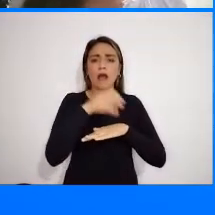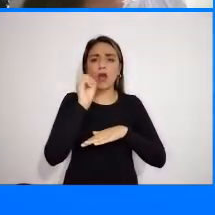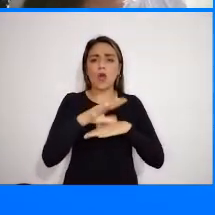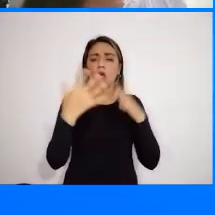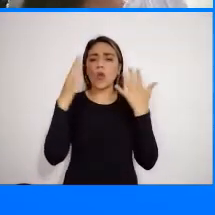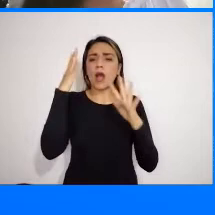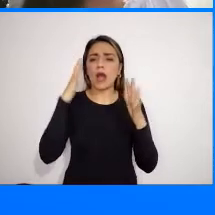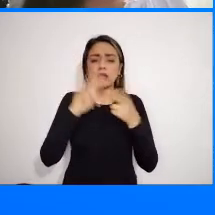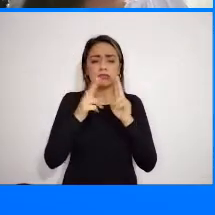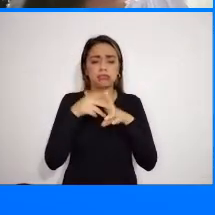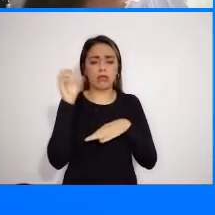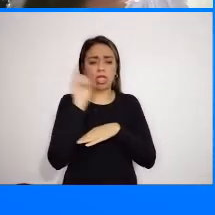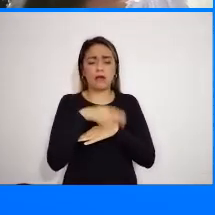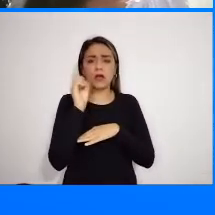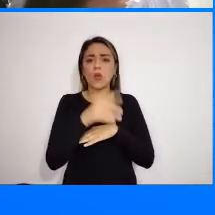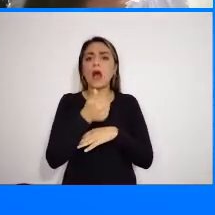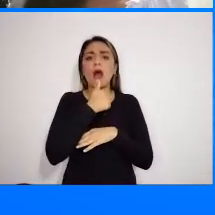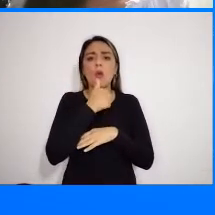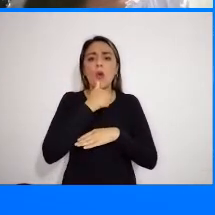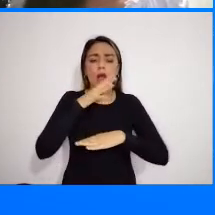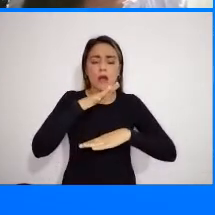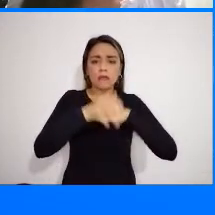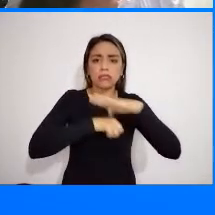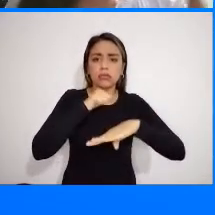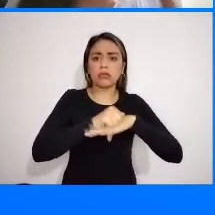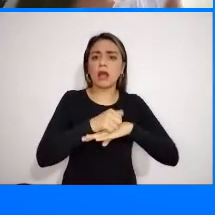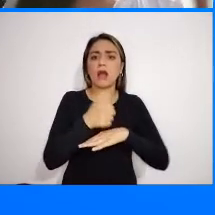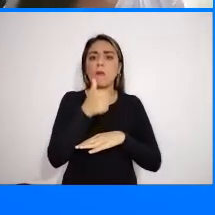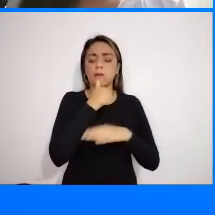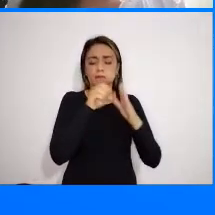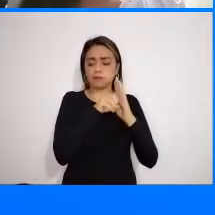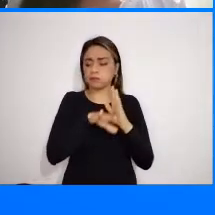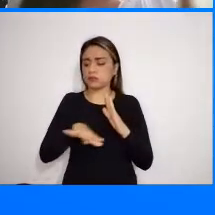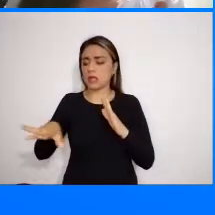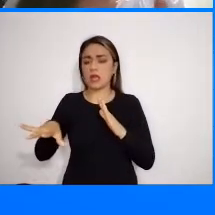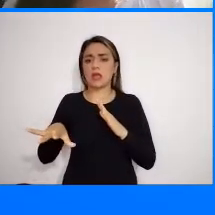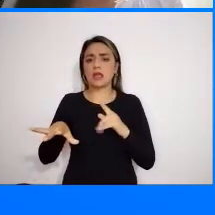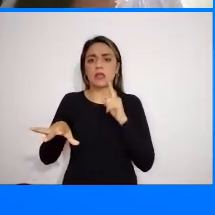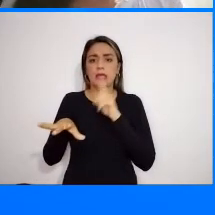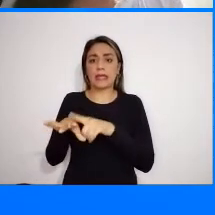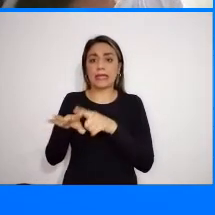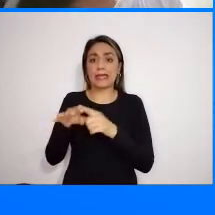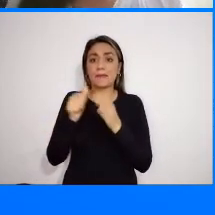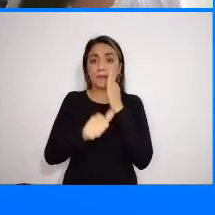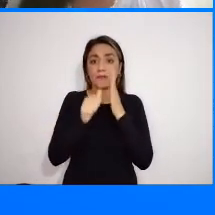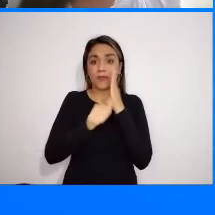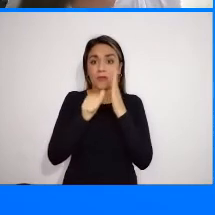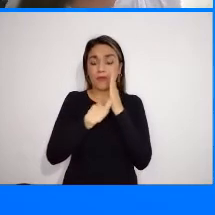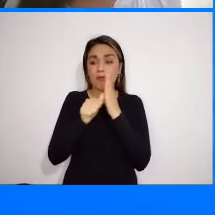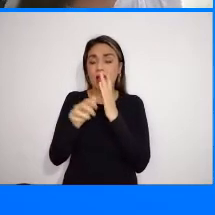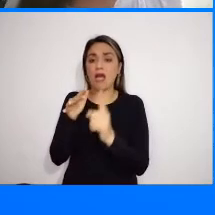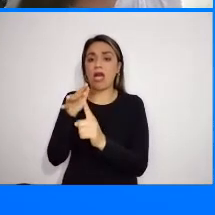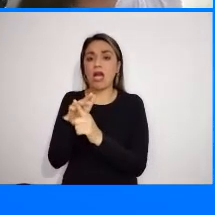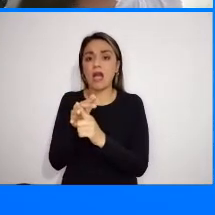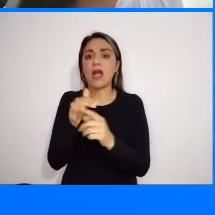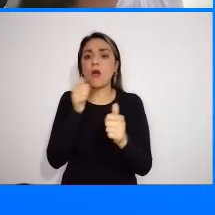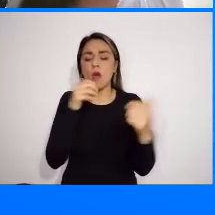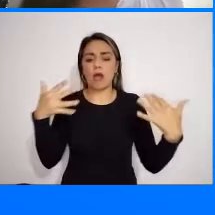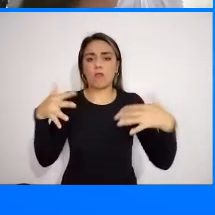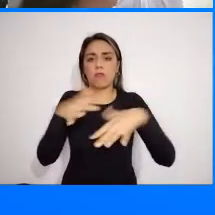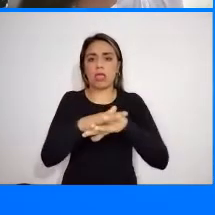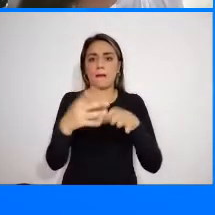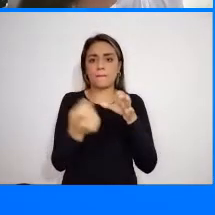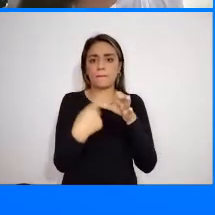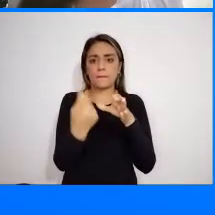coliformes, porque las aguas residuales de los hoteles llevan heces y esas heces pues contaminan el agua con